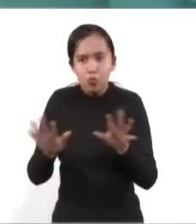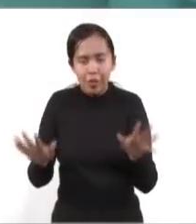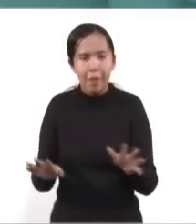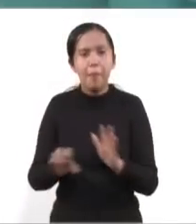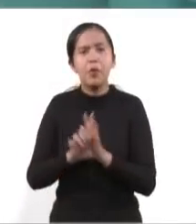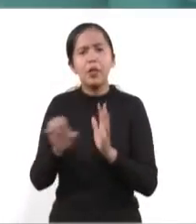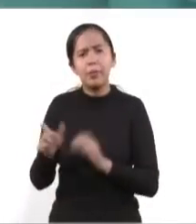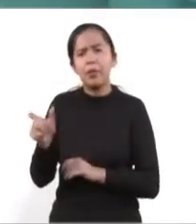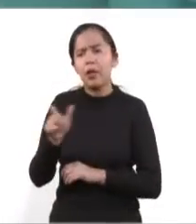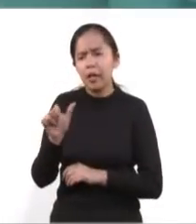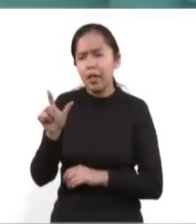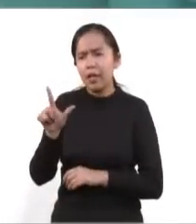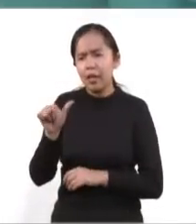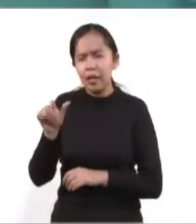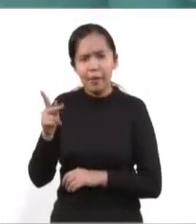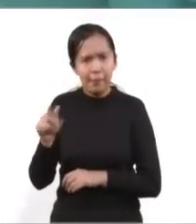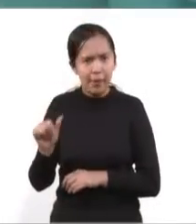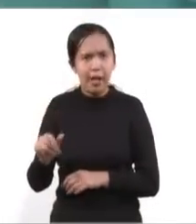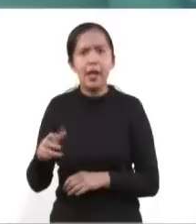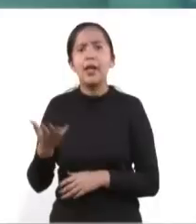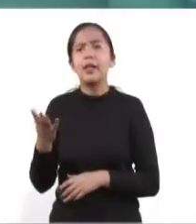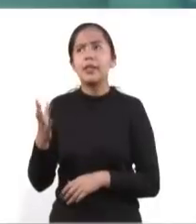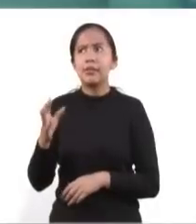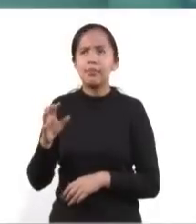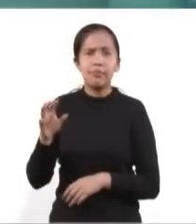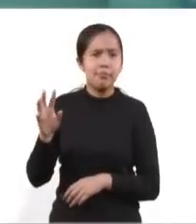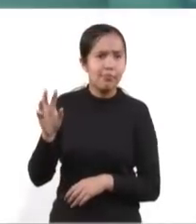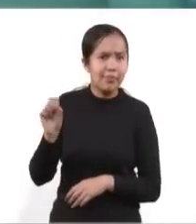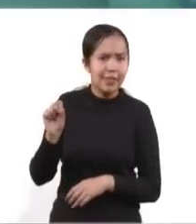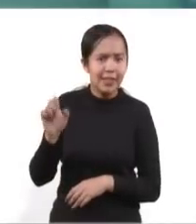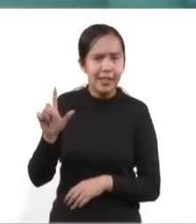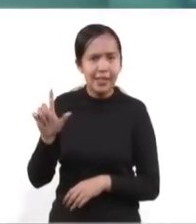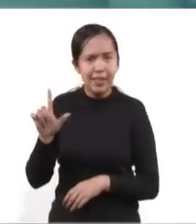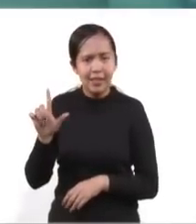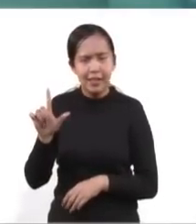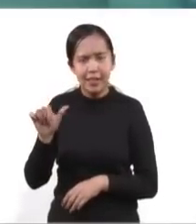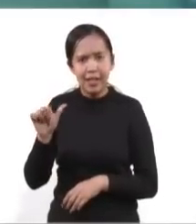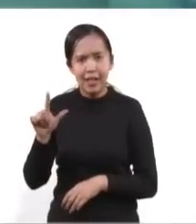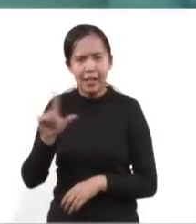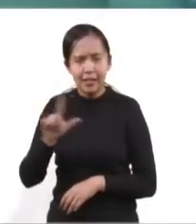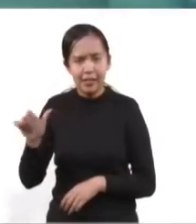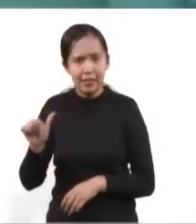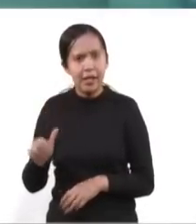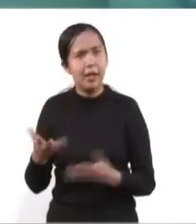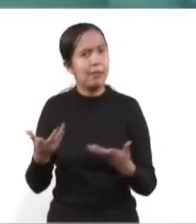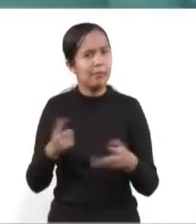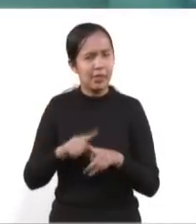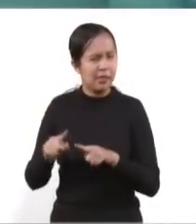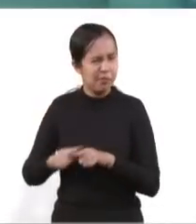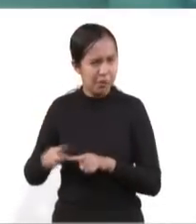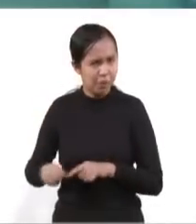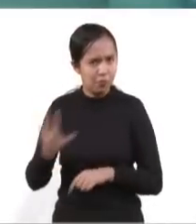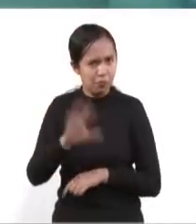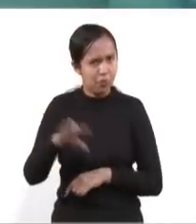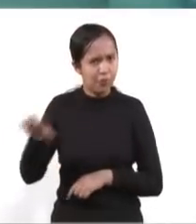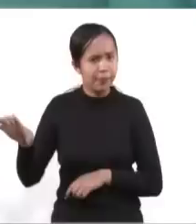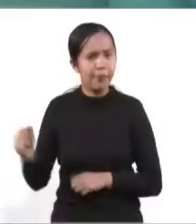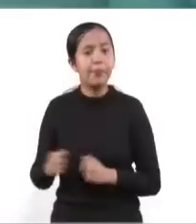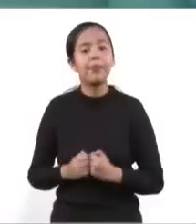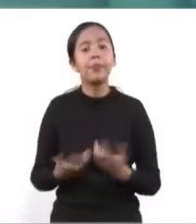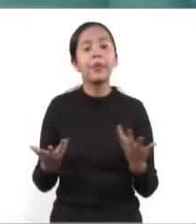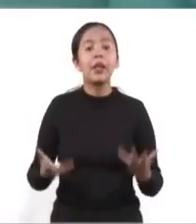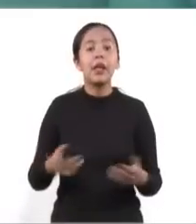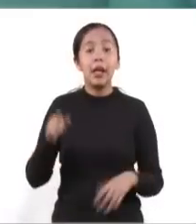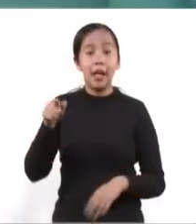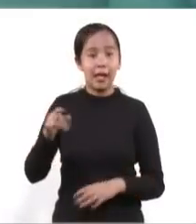como Jalapa, Celaya o Villahermosa. Metro Energía incluye varios sistemas. En el